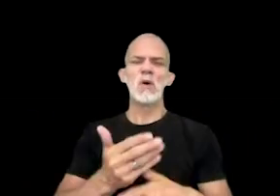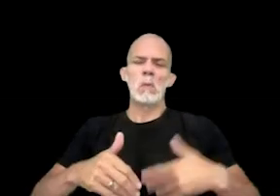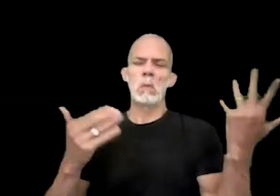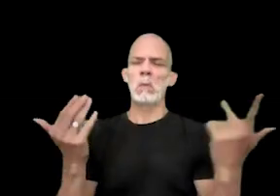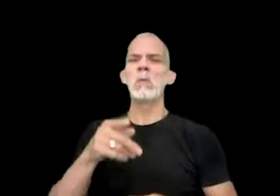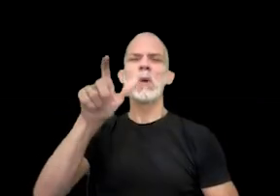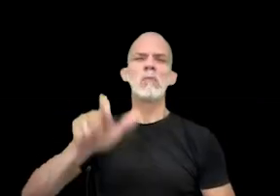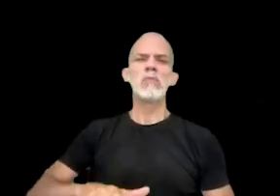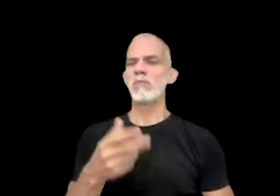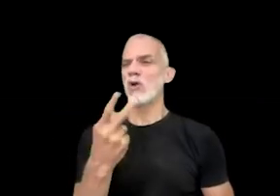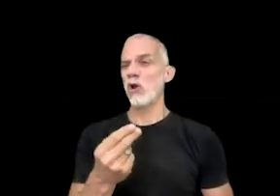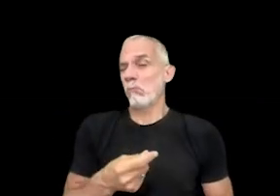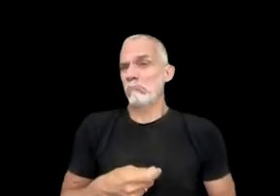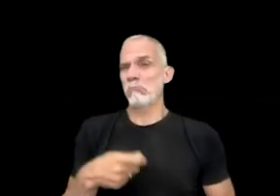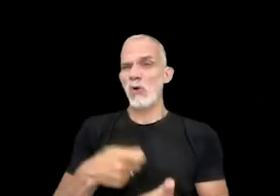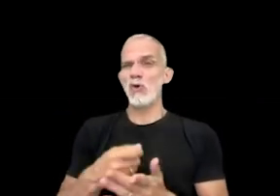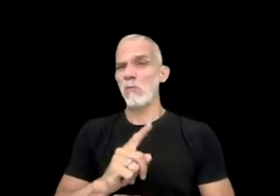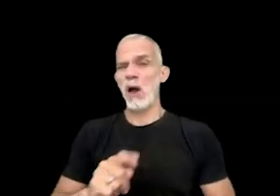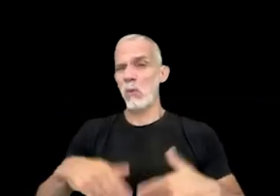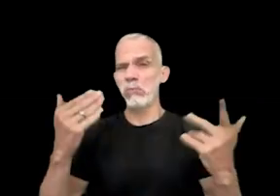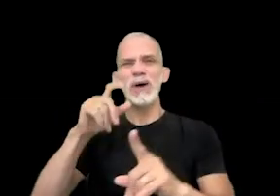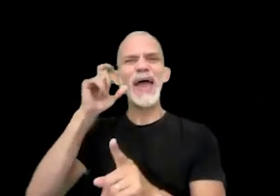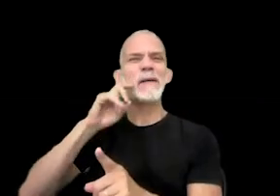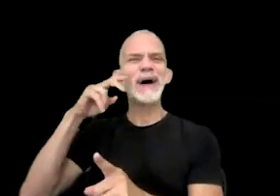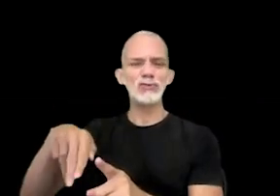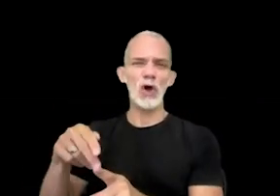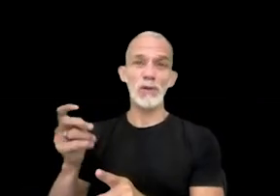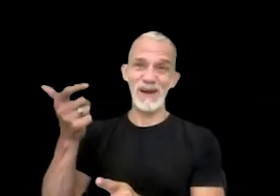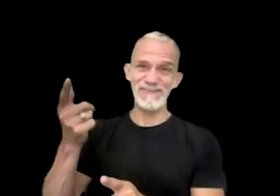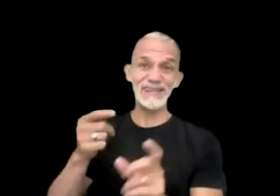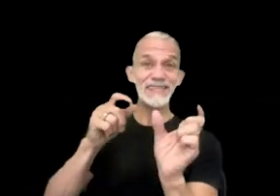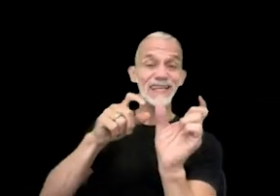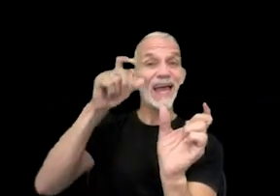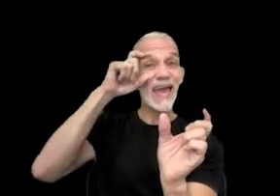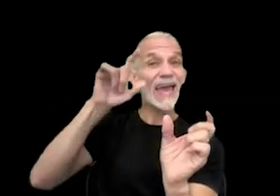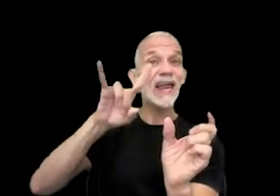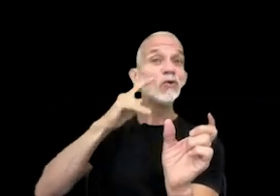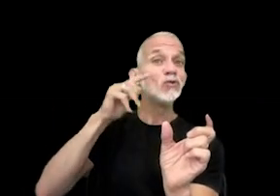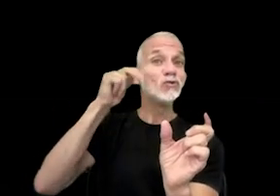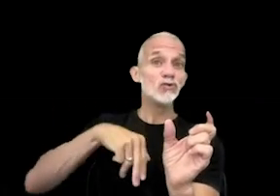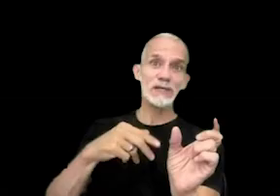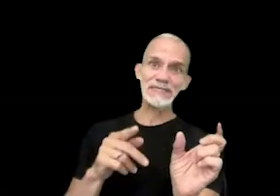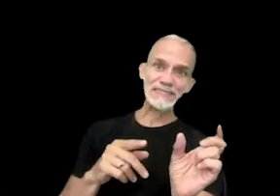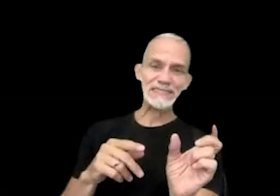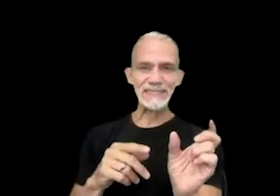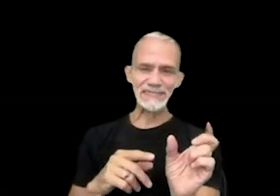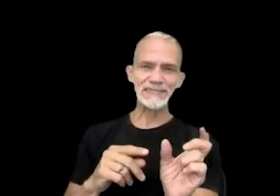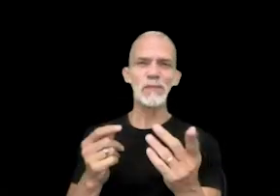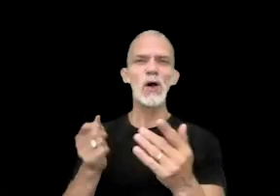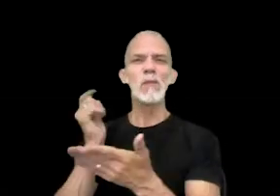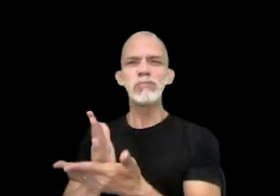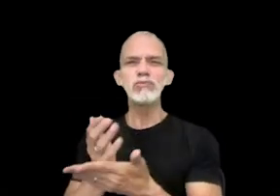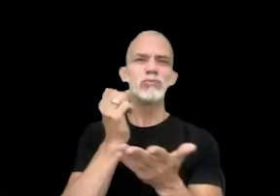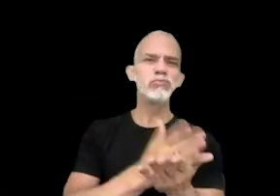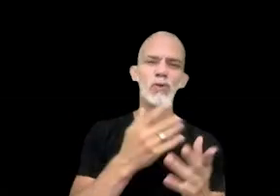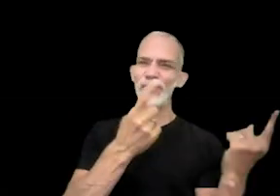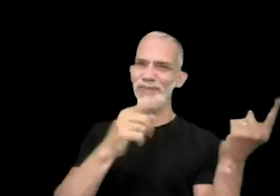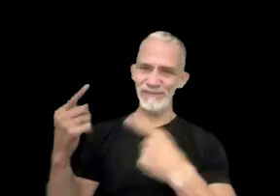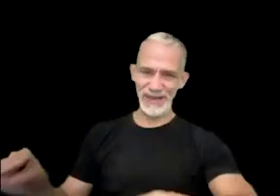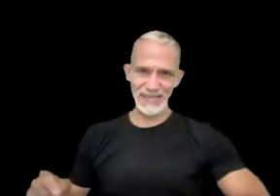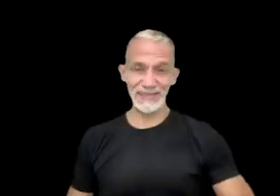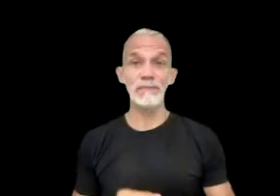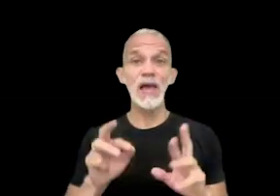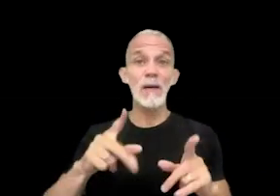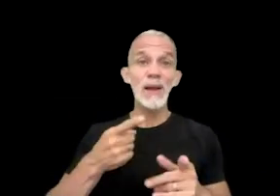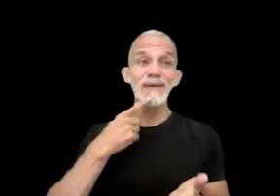sujeto que repudia el derecho, el sujeto está evadiendo. Pero me va a marcar la diferencia en el marco infraccional. Ahora,